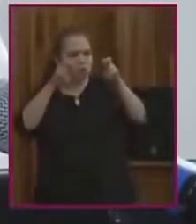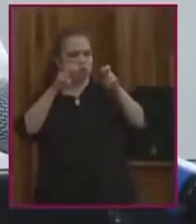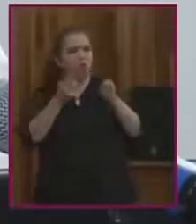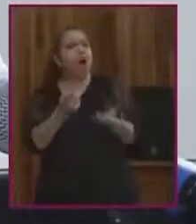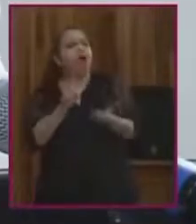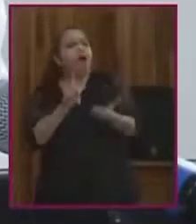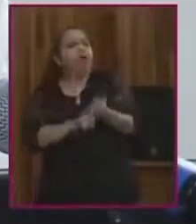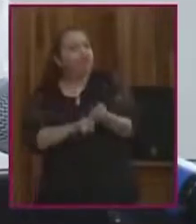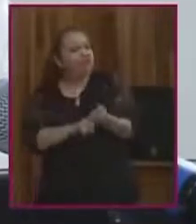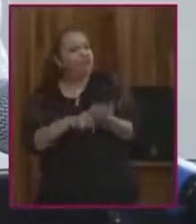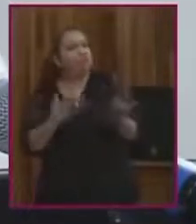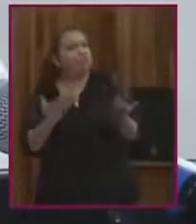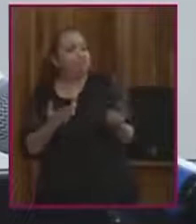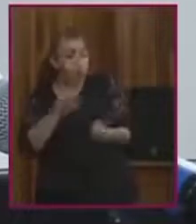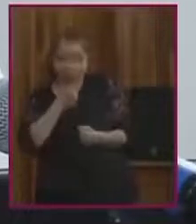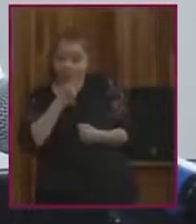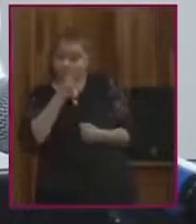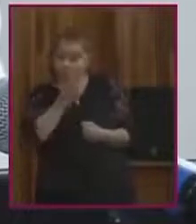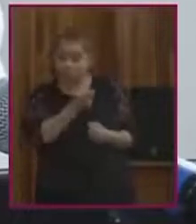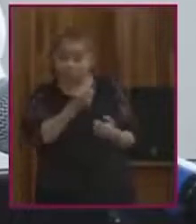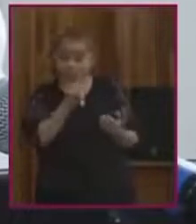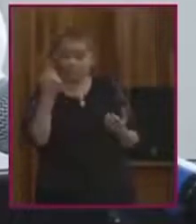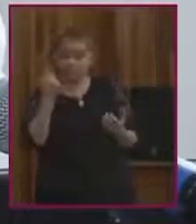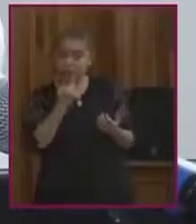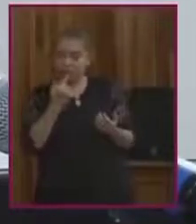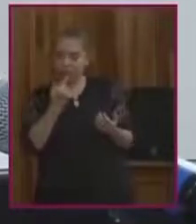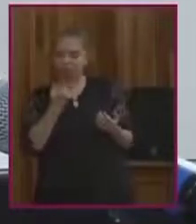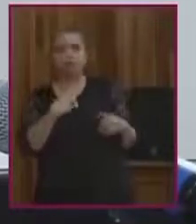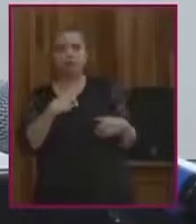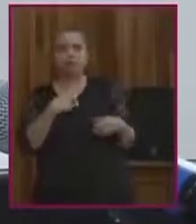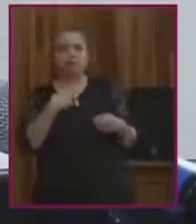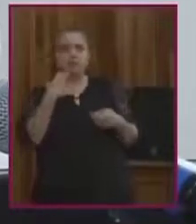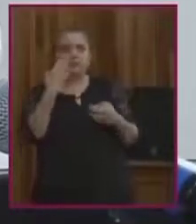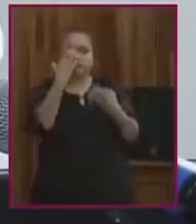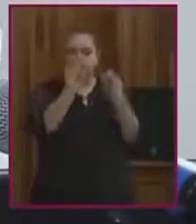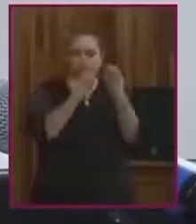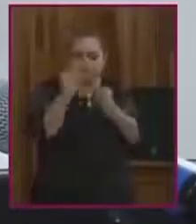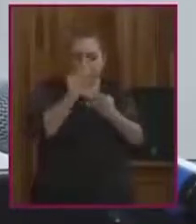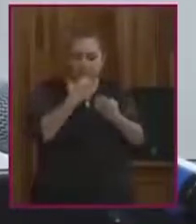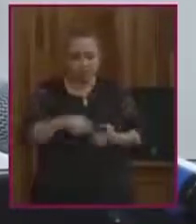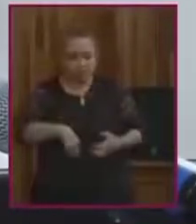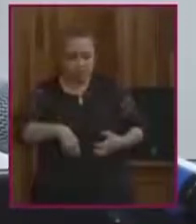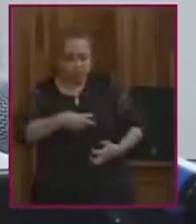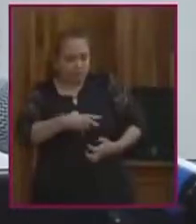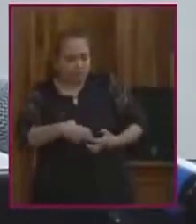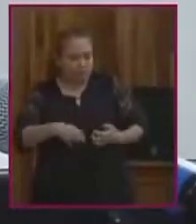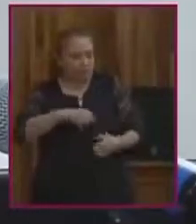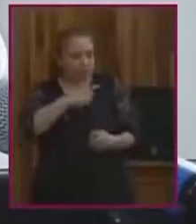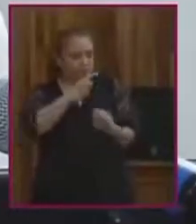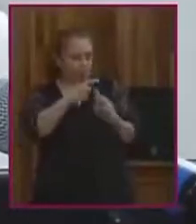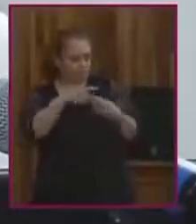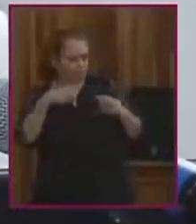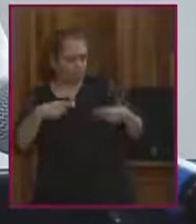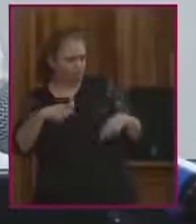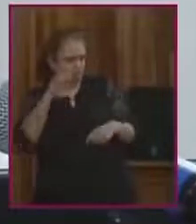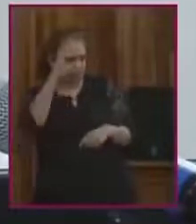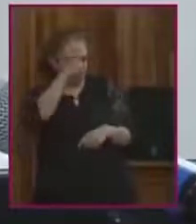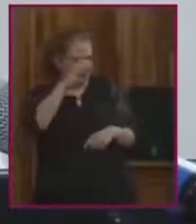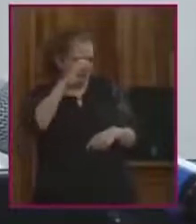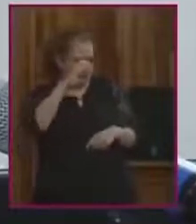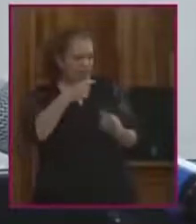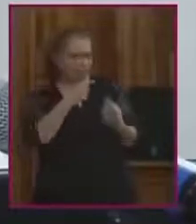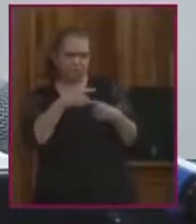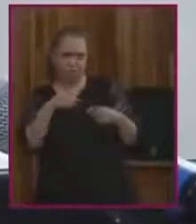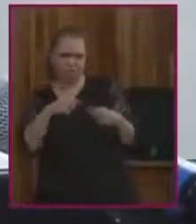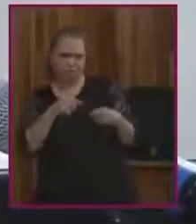interior. Decir que vamos a estudiar el aparato digestivo en diversas culturas utilizando fracciones, soy maestra en matemáticas,